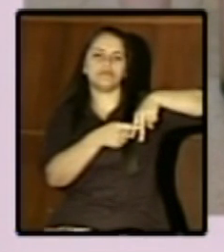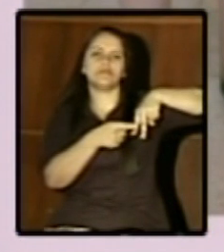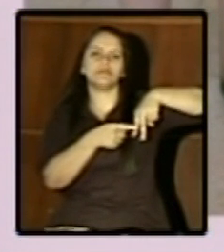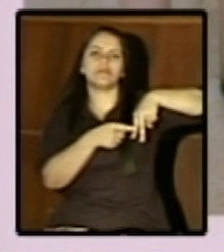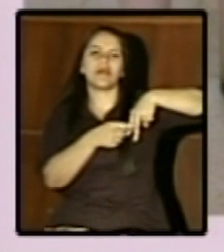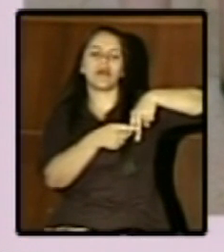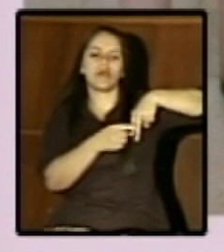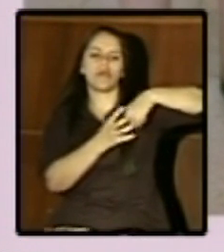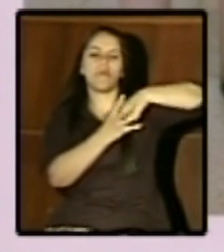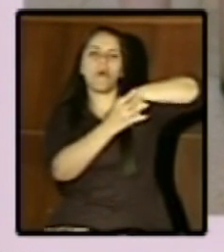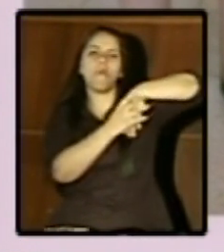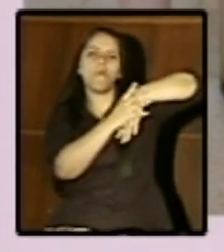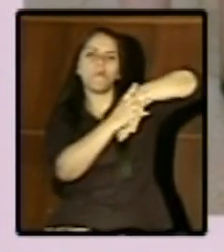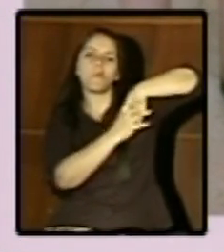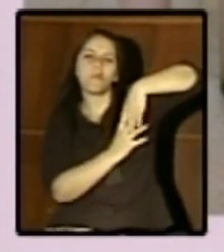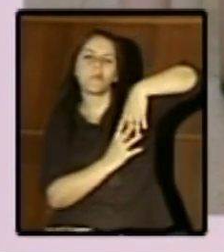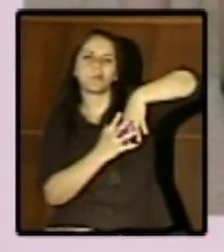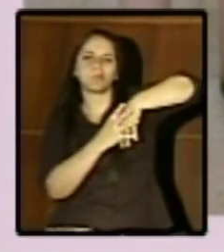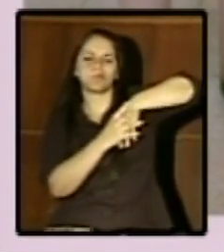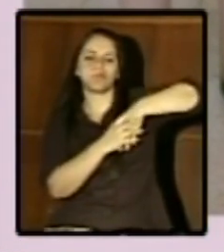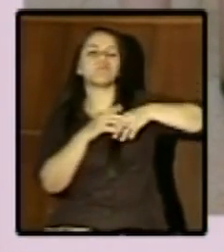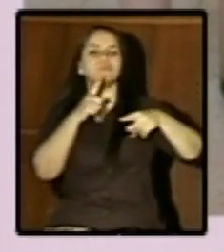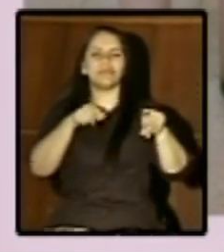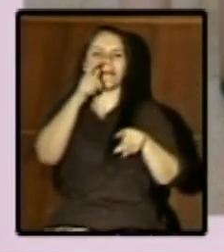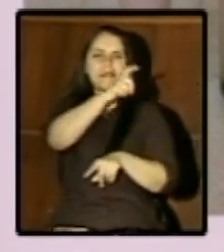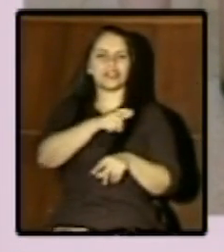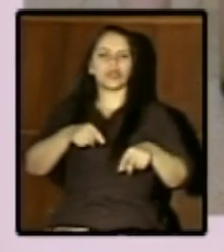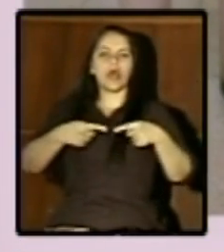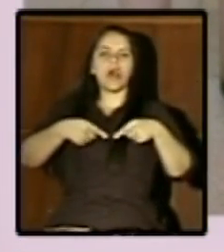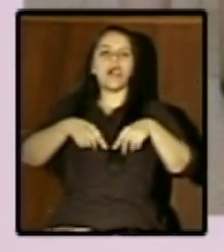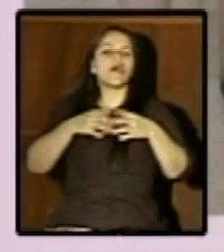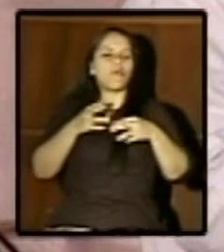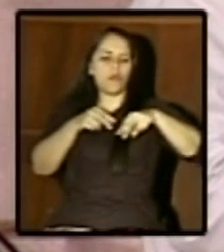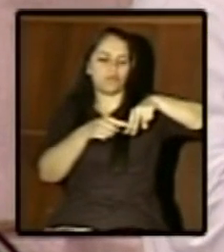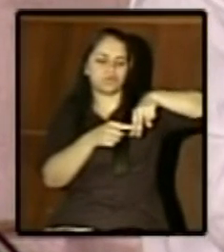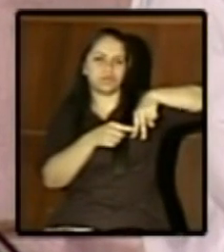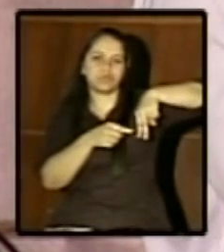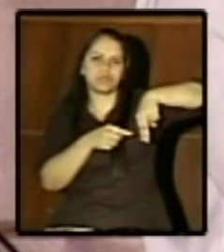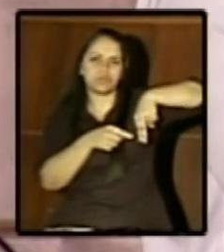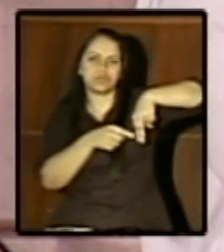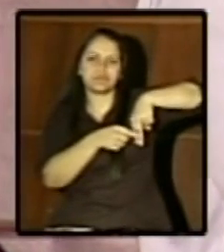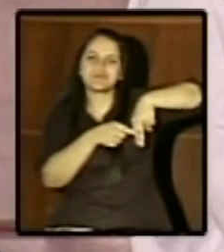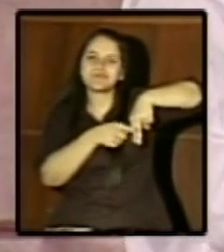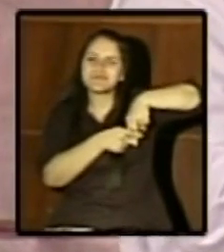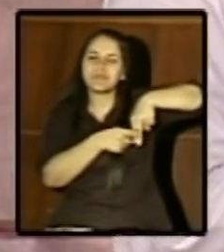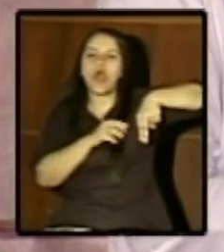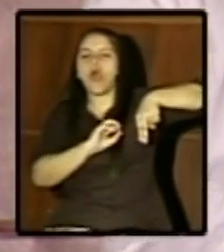estoy haciendo más énfasis. Se puede generar lo que se llama un genu valgo. ¿Qué es eso? El rodillijunto. Ese rodillijunto es